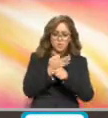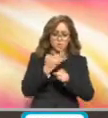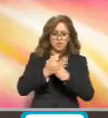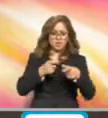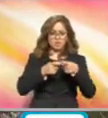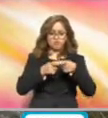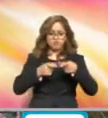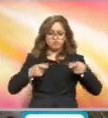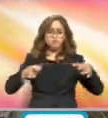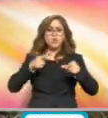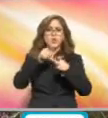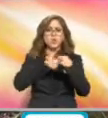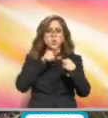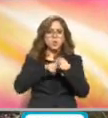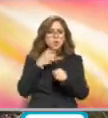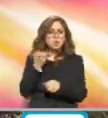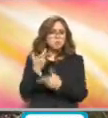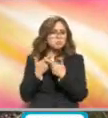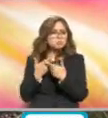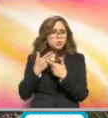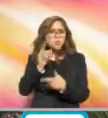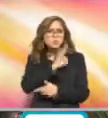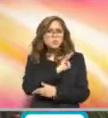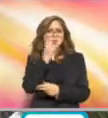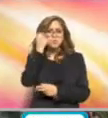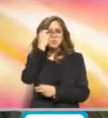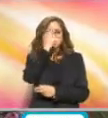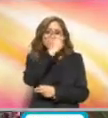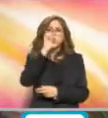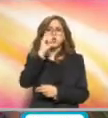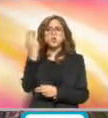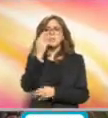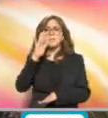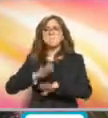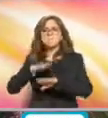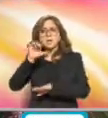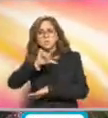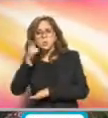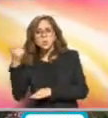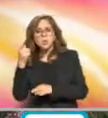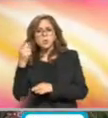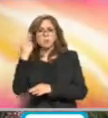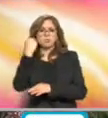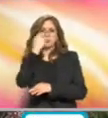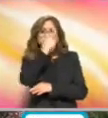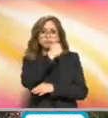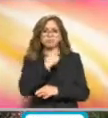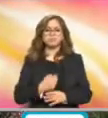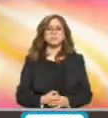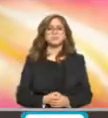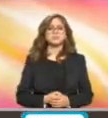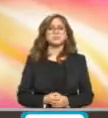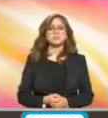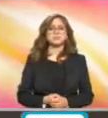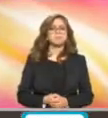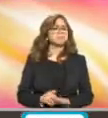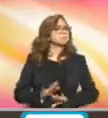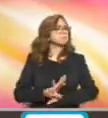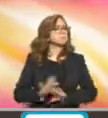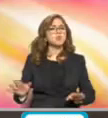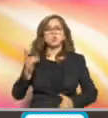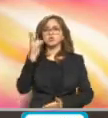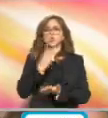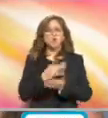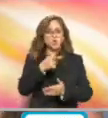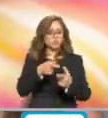el día de hoy, ¿es suficiente para crear un look completo? ¿No necesitamos tener muchísimo más maquillaje en nuestro bolso? Totalmente, Muy totalmente. O sea,